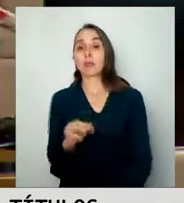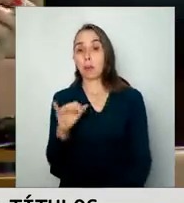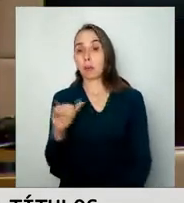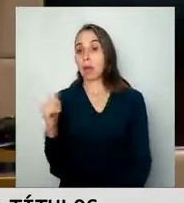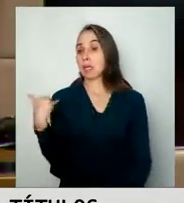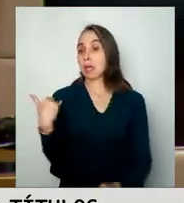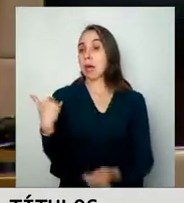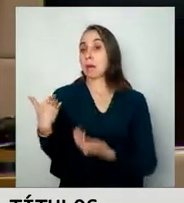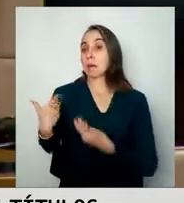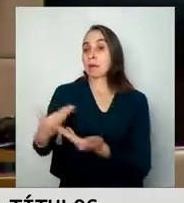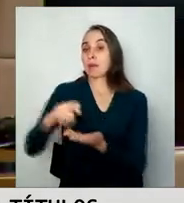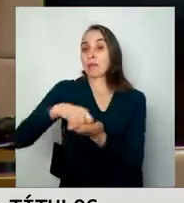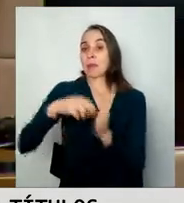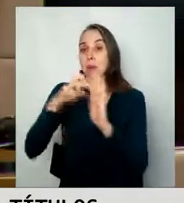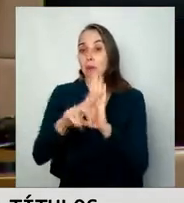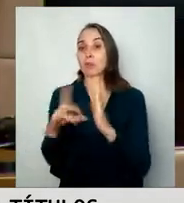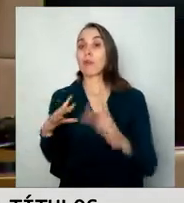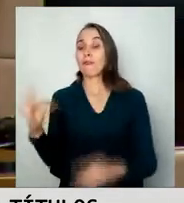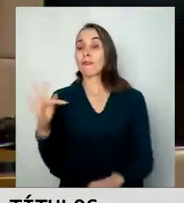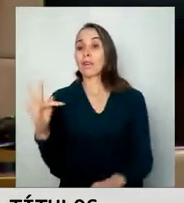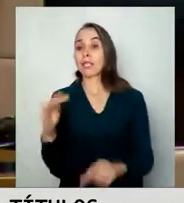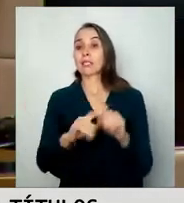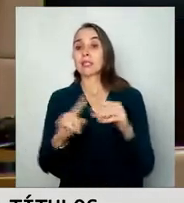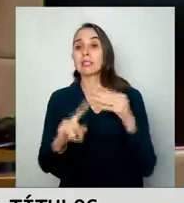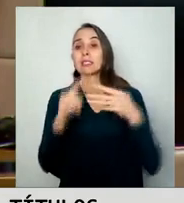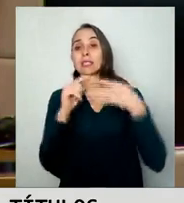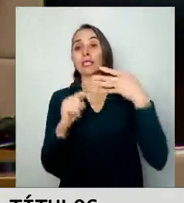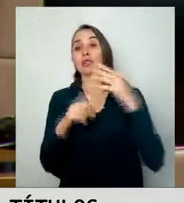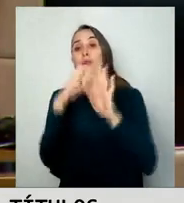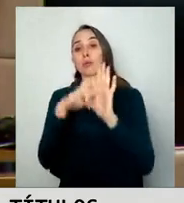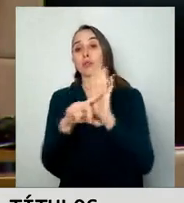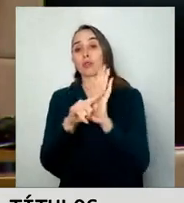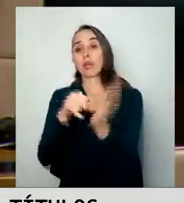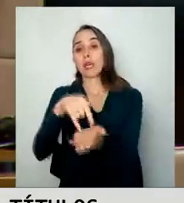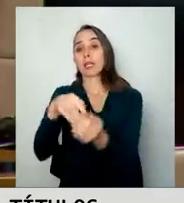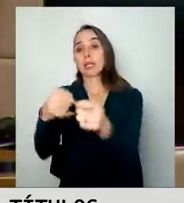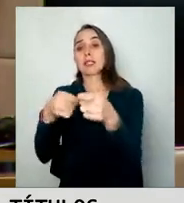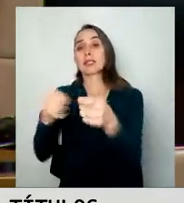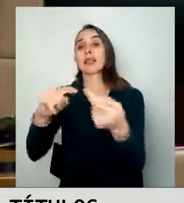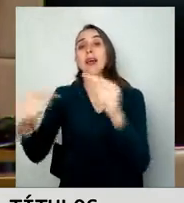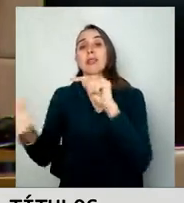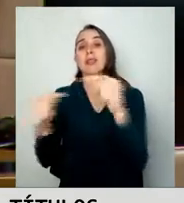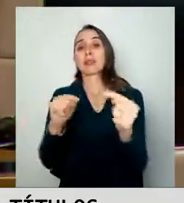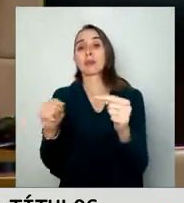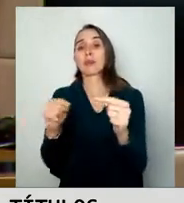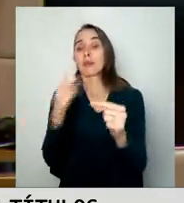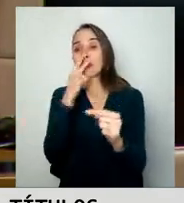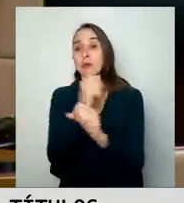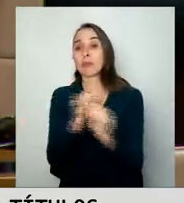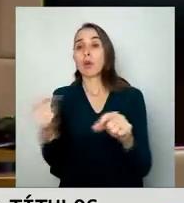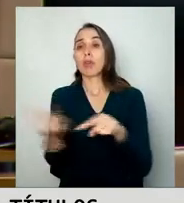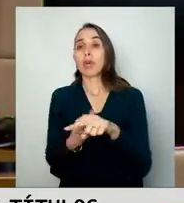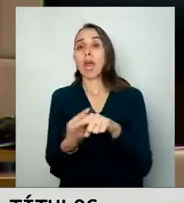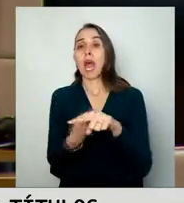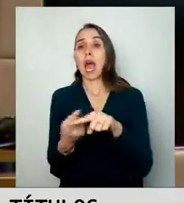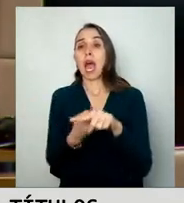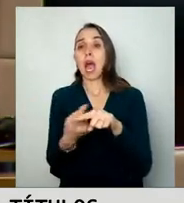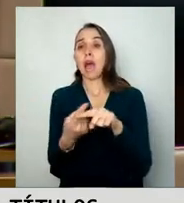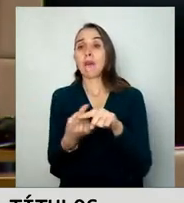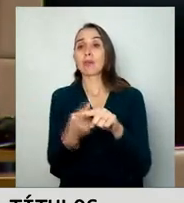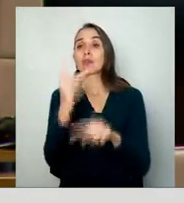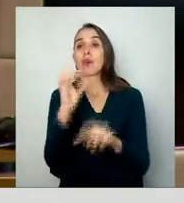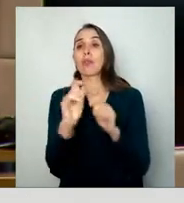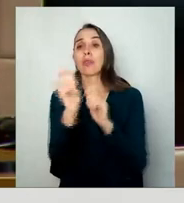porque es parte de distintas propuestas que se han discutido en este congreso para hacerse cargo de los insostenibles abusos que significan las deudas educativas